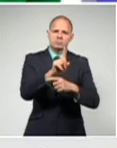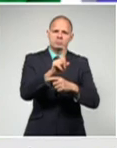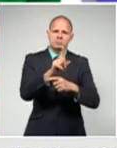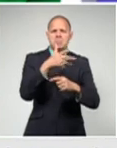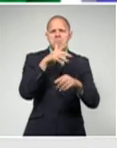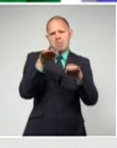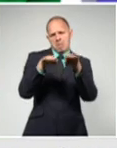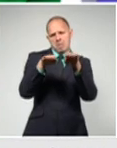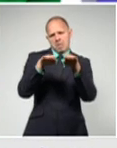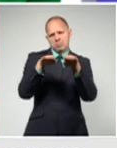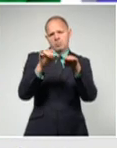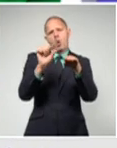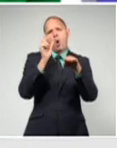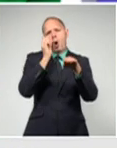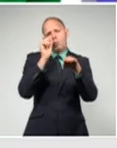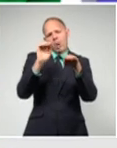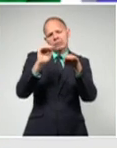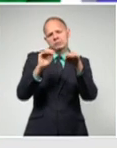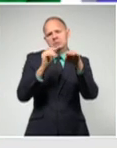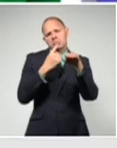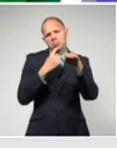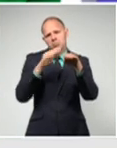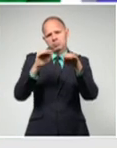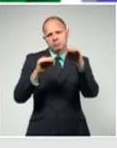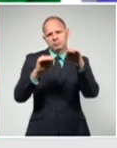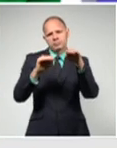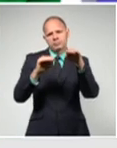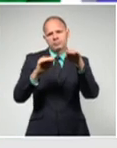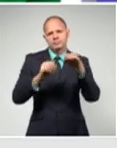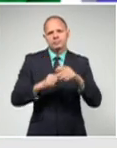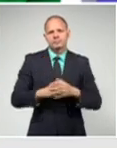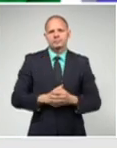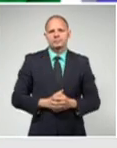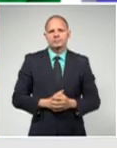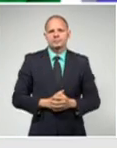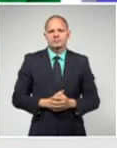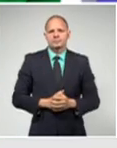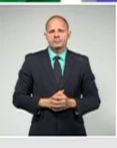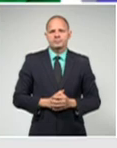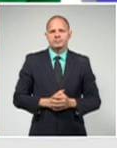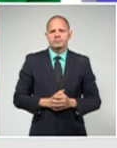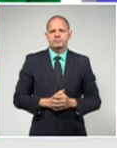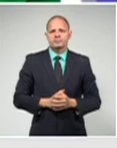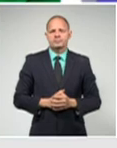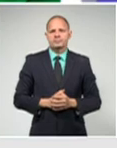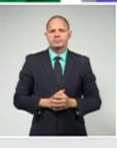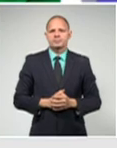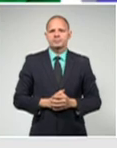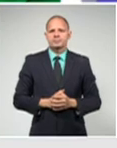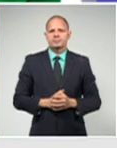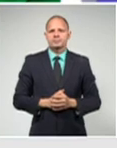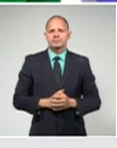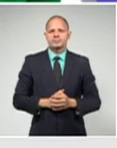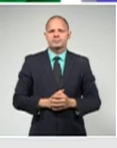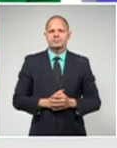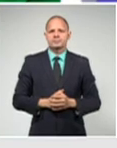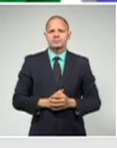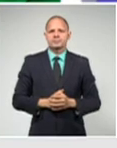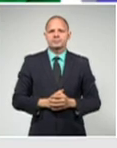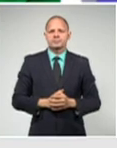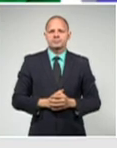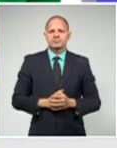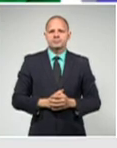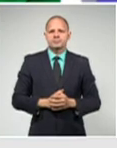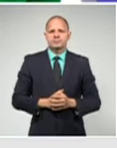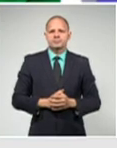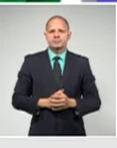superior al femenino como se ha comportado en nuestro país la morbilidad, la incidencia de